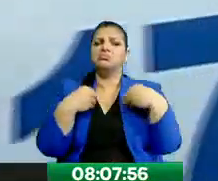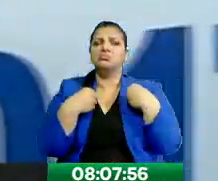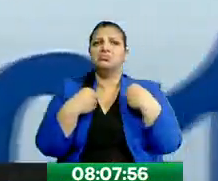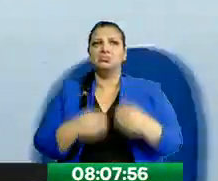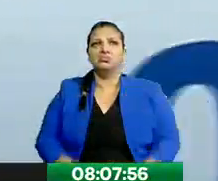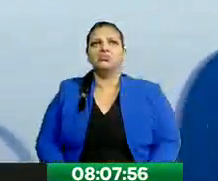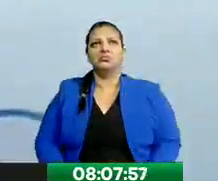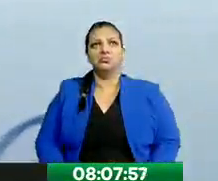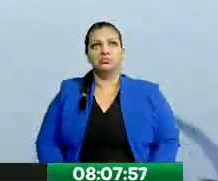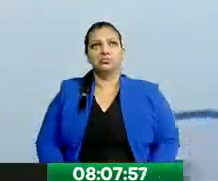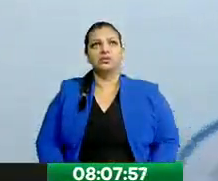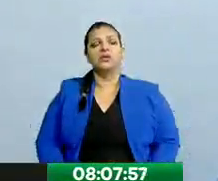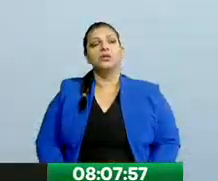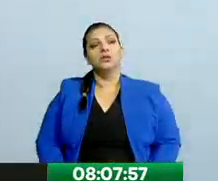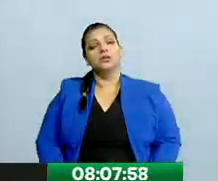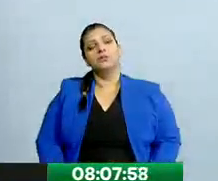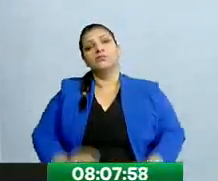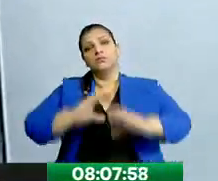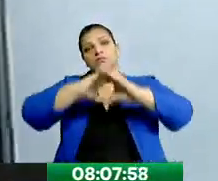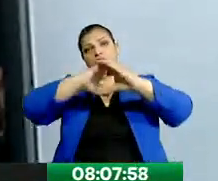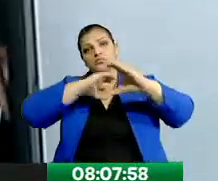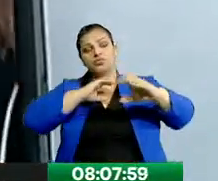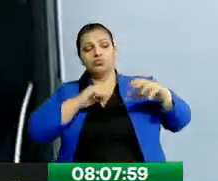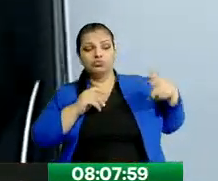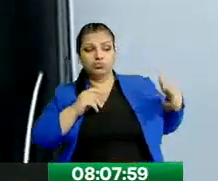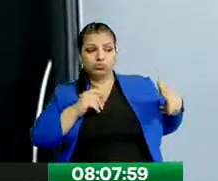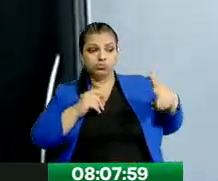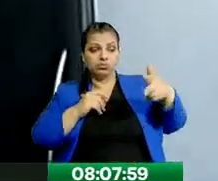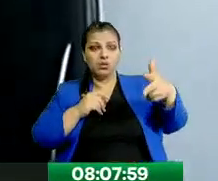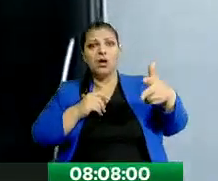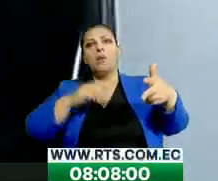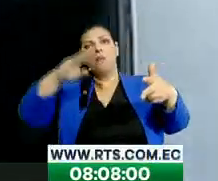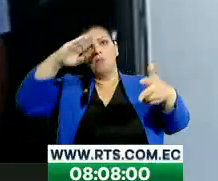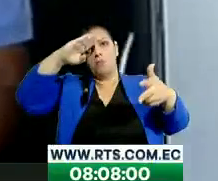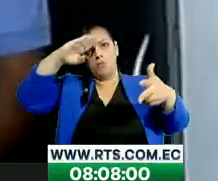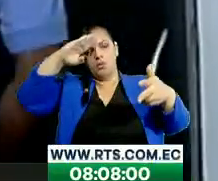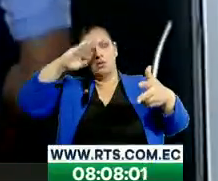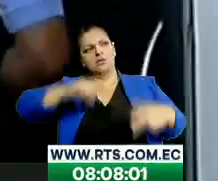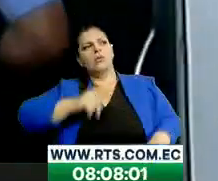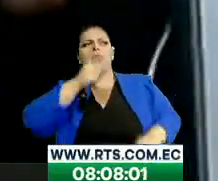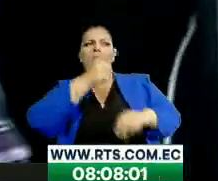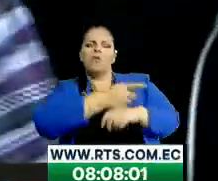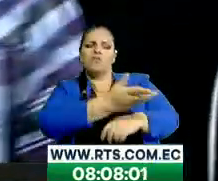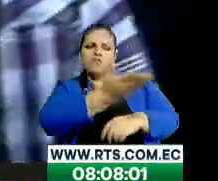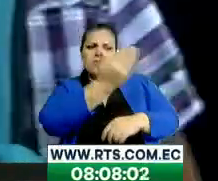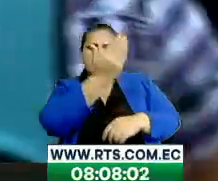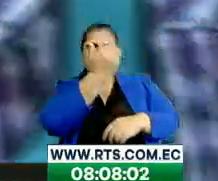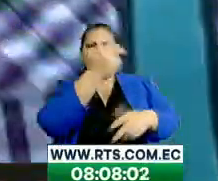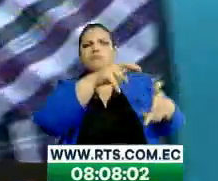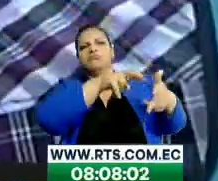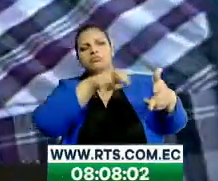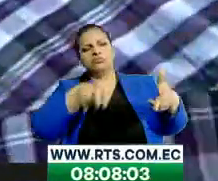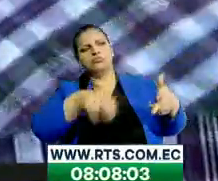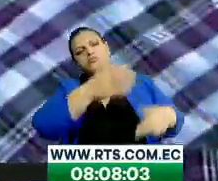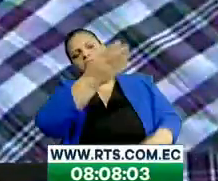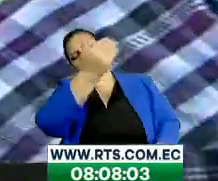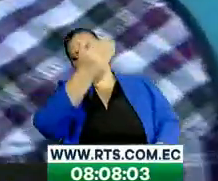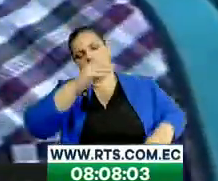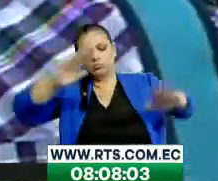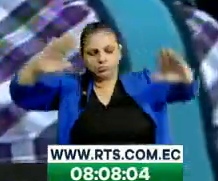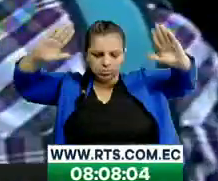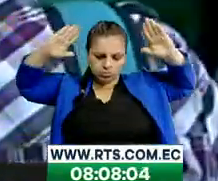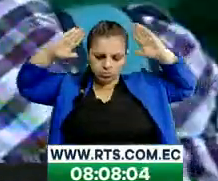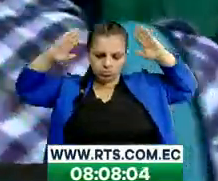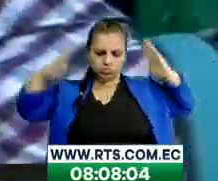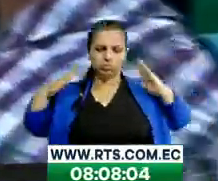el trayecto, sus asientos, pero no importa, manifiestan. Ellos están colaborando con el trabajo que se está desarrollando hasta esta hora de la mañana. Por acá, una